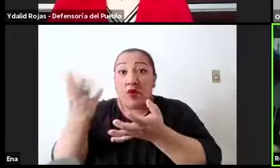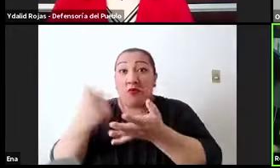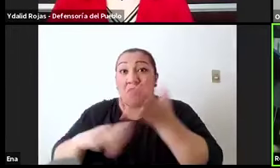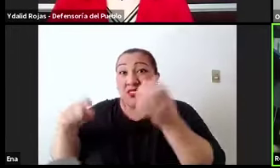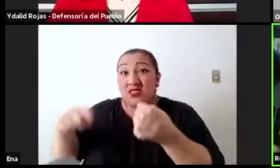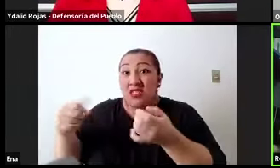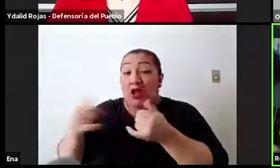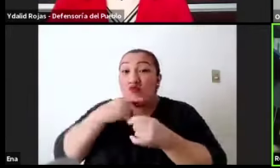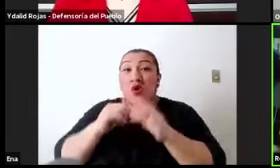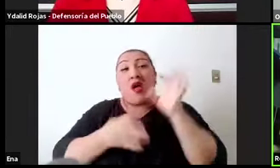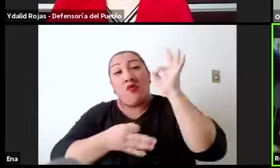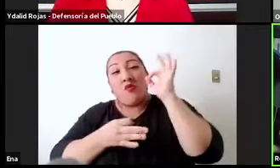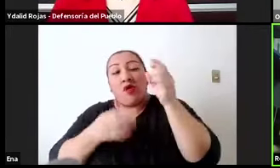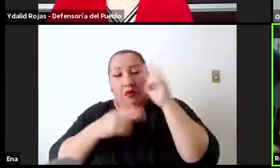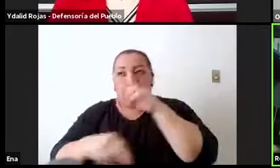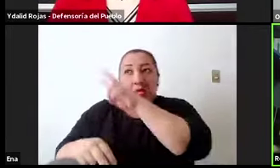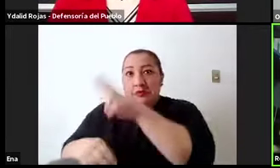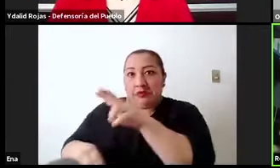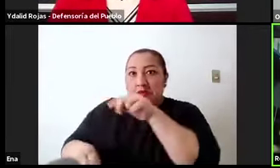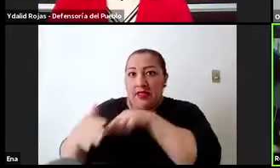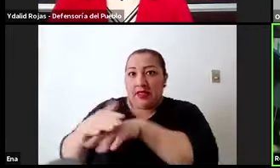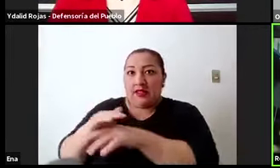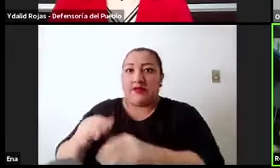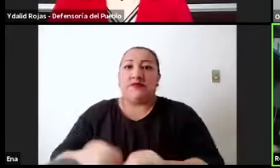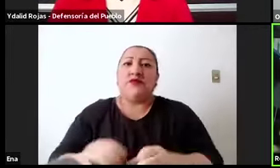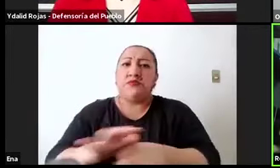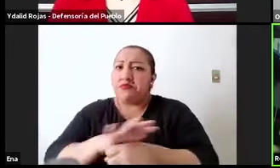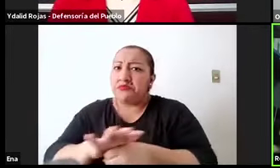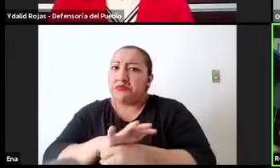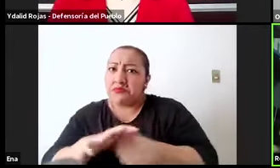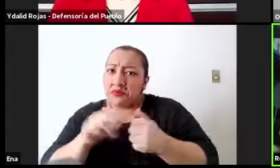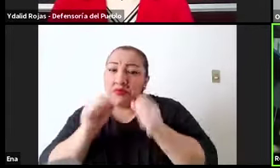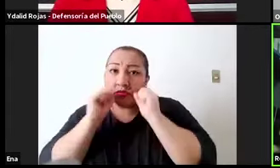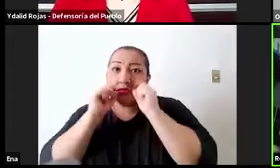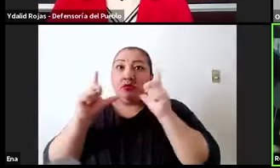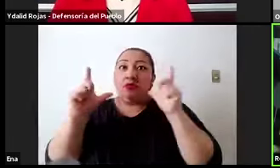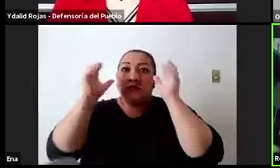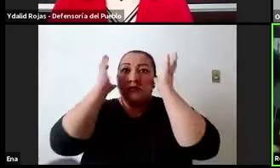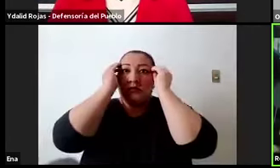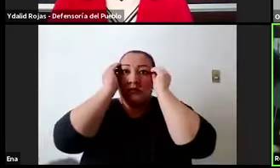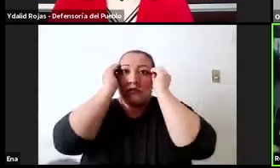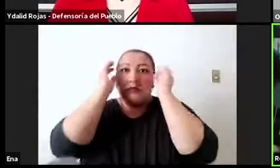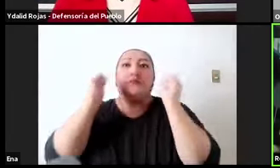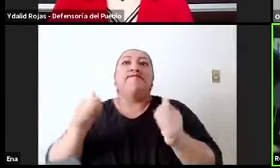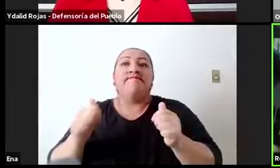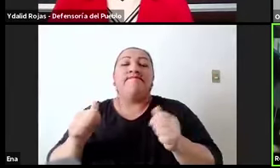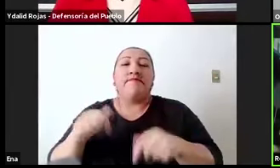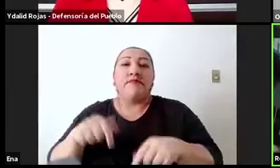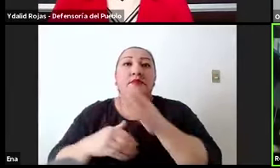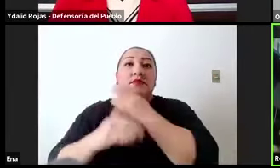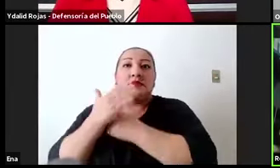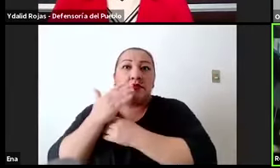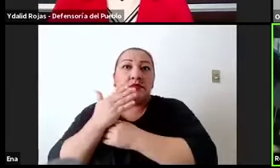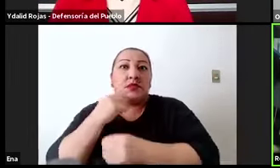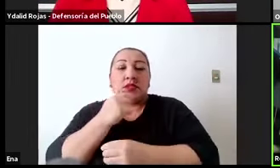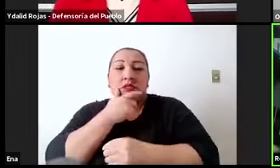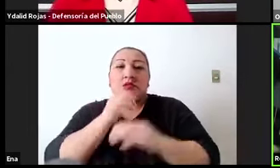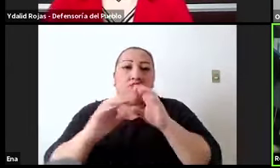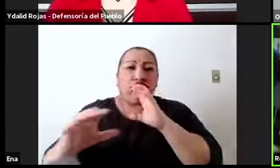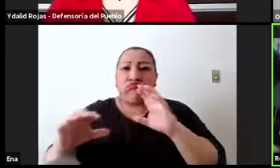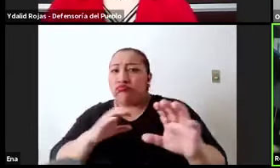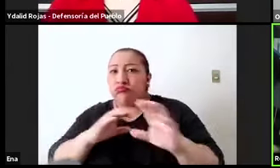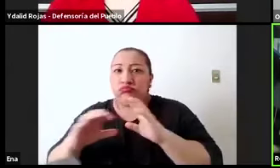presentado Hilaris Rojas. Pero ha sido la suficiente como para animar esta mañana la discusión sobre un